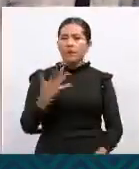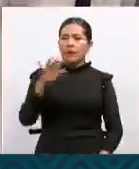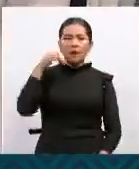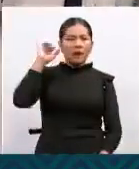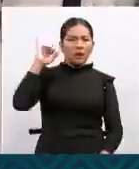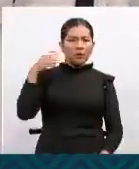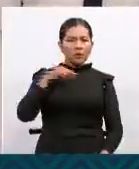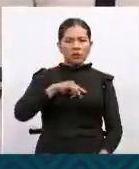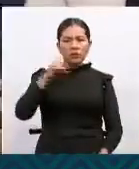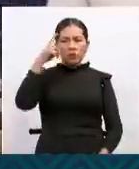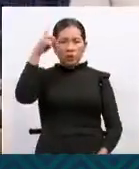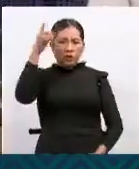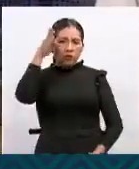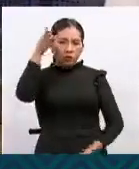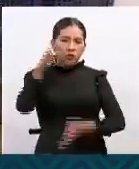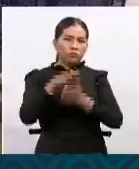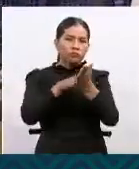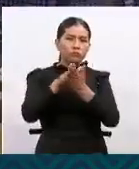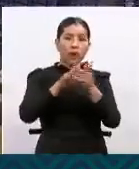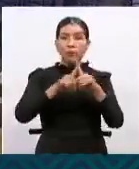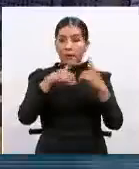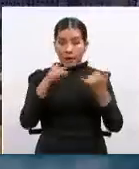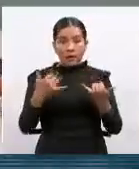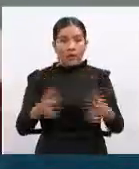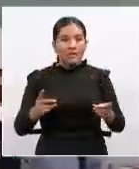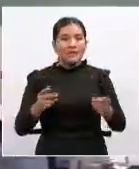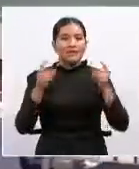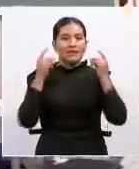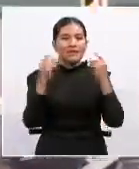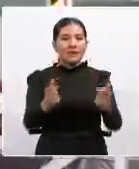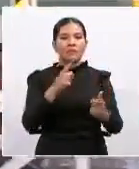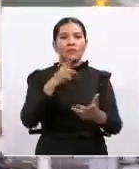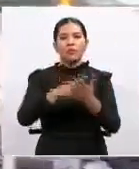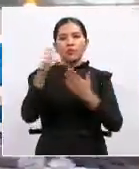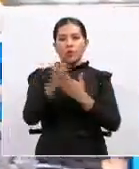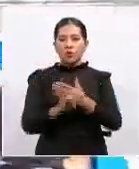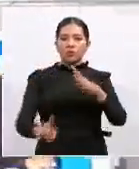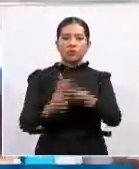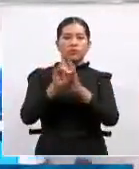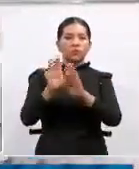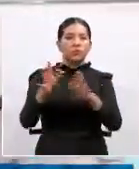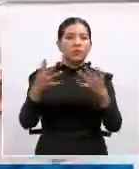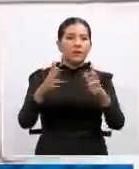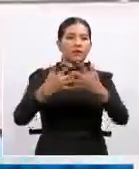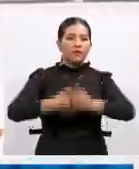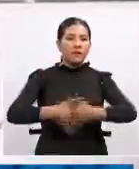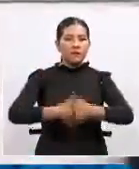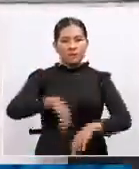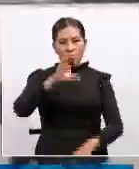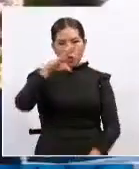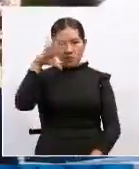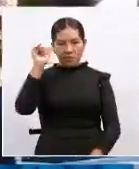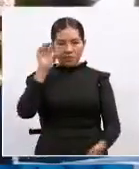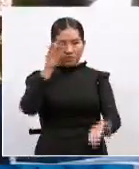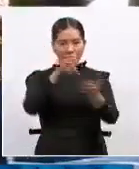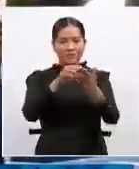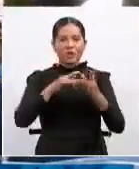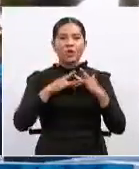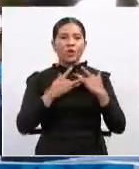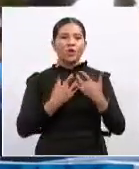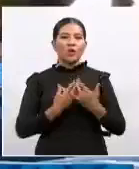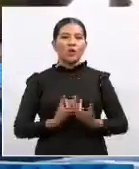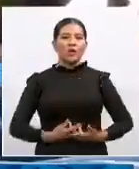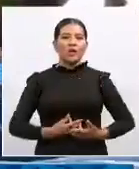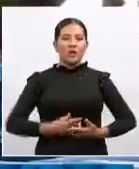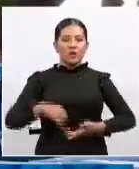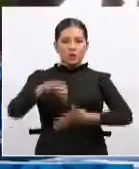sueño, ahora es un proyecto hecho realidad en la planta que está ubicada en Cochabamba, el corazón de Sudamérica. Hacemos una